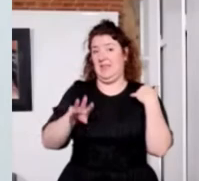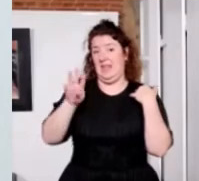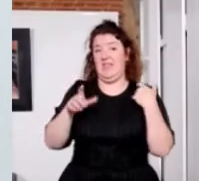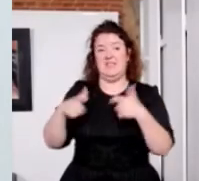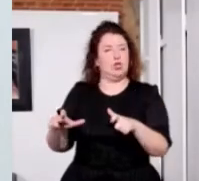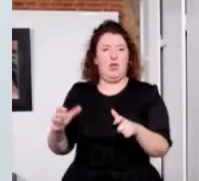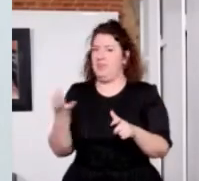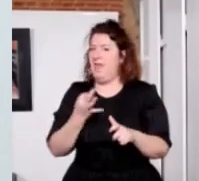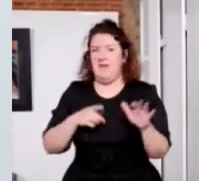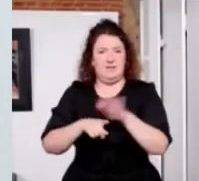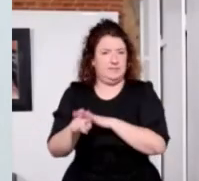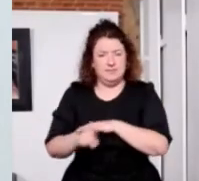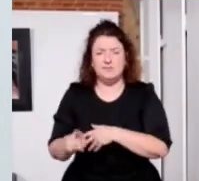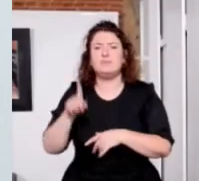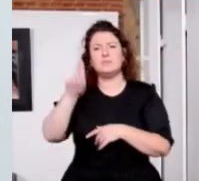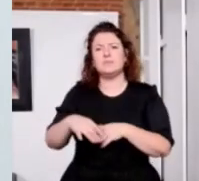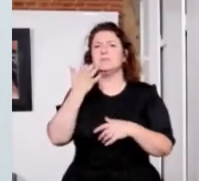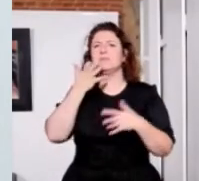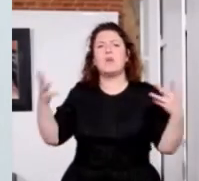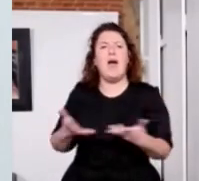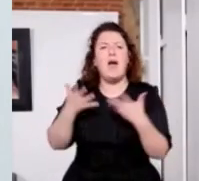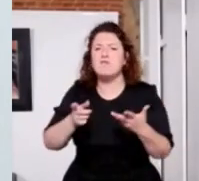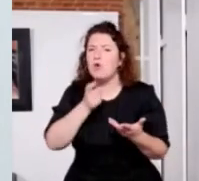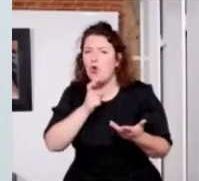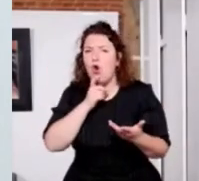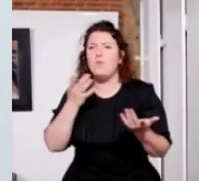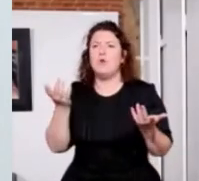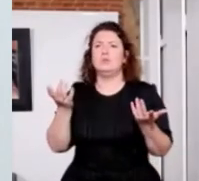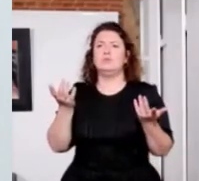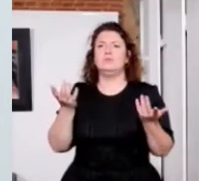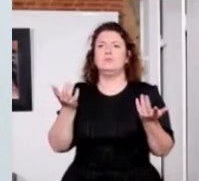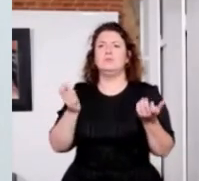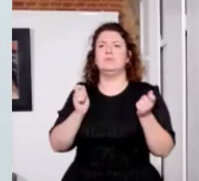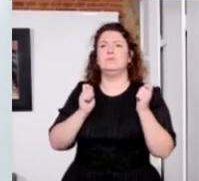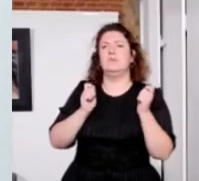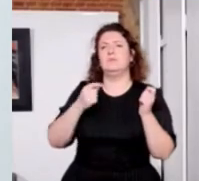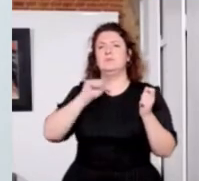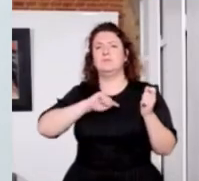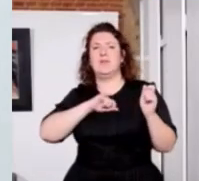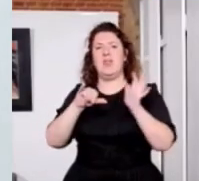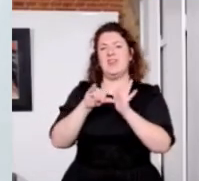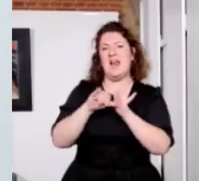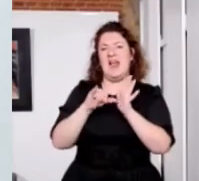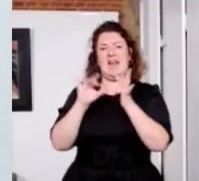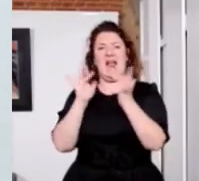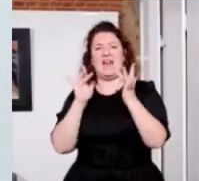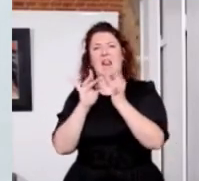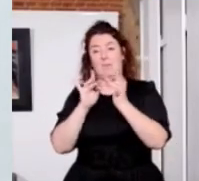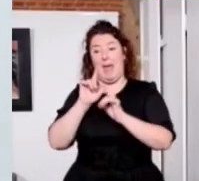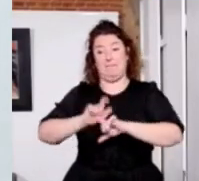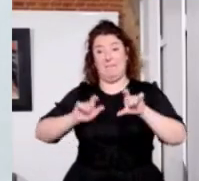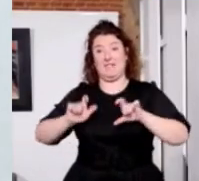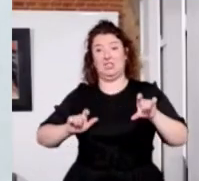sector, pero también cómo animar o cómo darle una cierta cercanía y tener relación para que las personas que